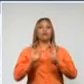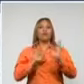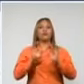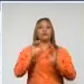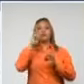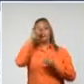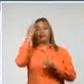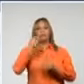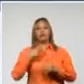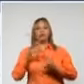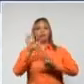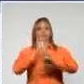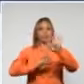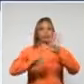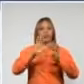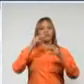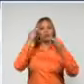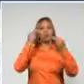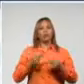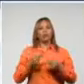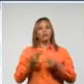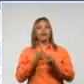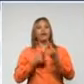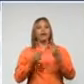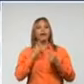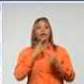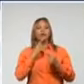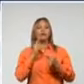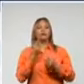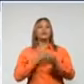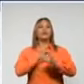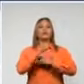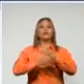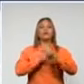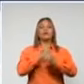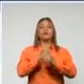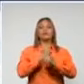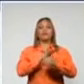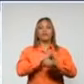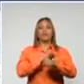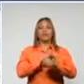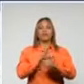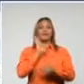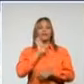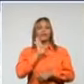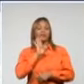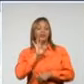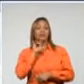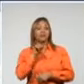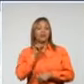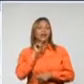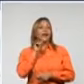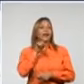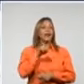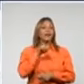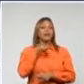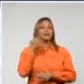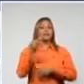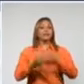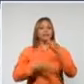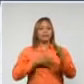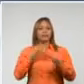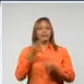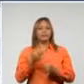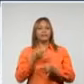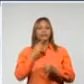teoría que se ha utilizado en enfermedades infecciosas, en la cual se plantea que